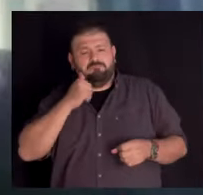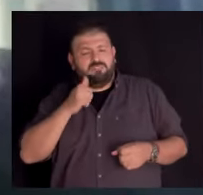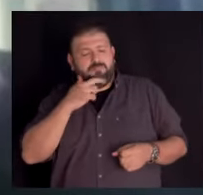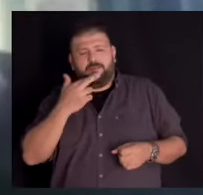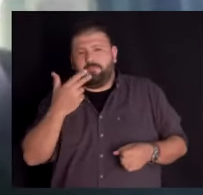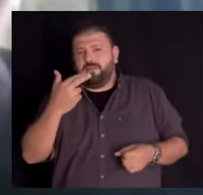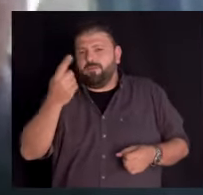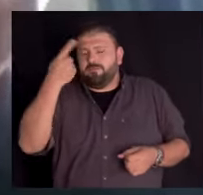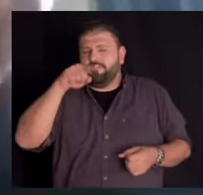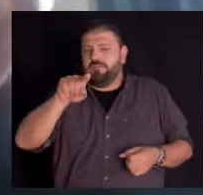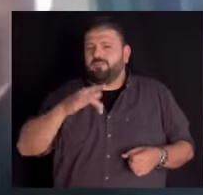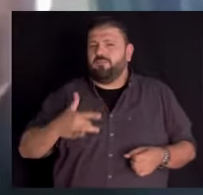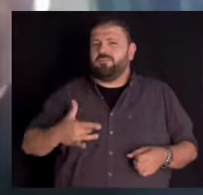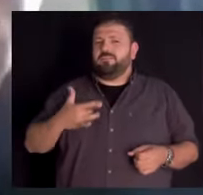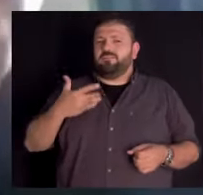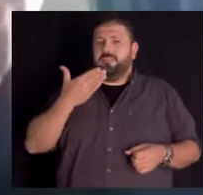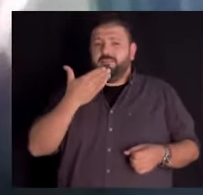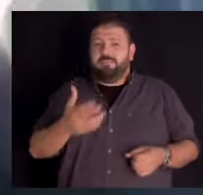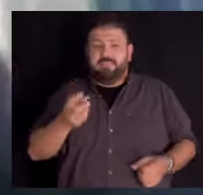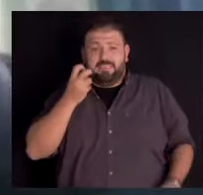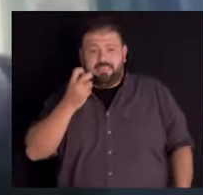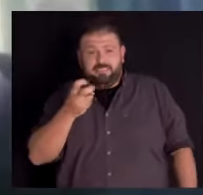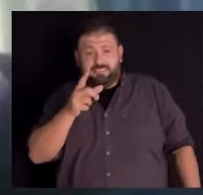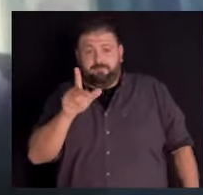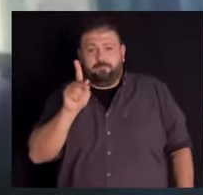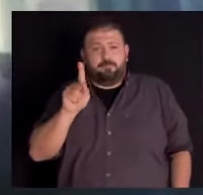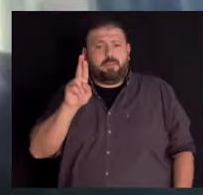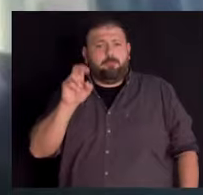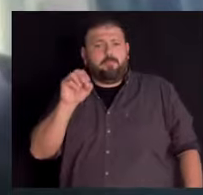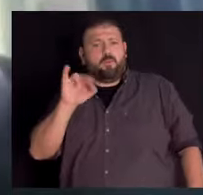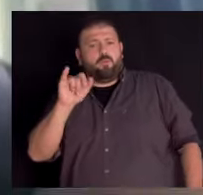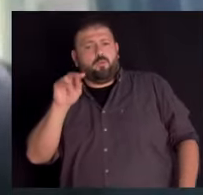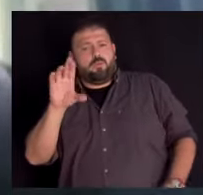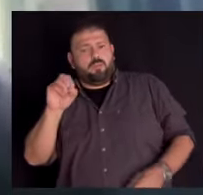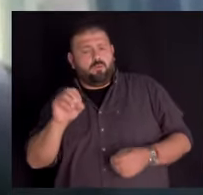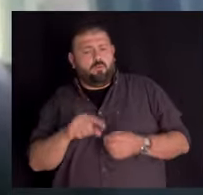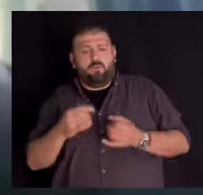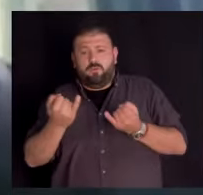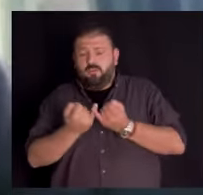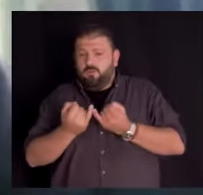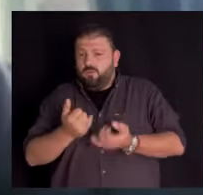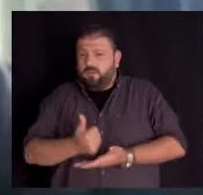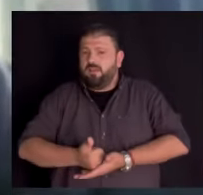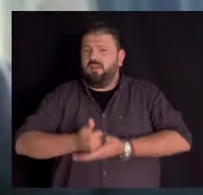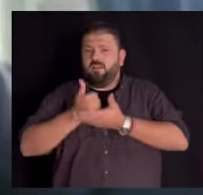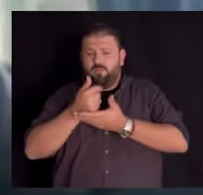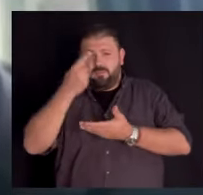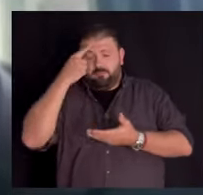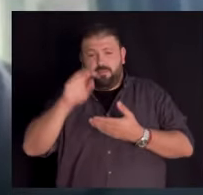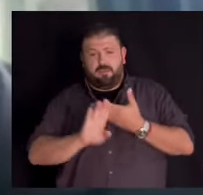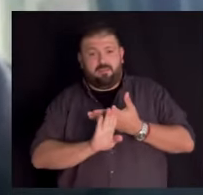condiciones. Además, que el probiótico, ¿sí? También nos ayuda a prevenir el cáncer.